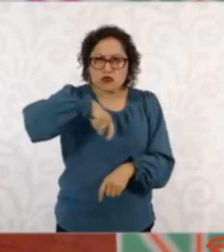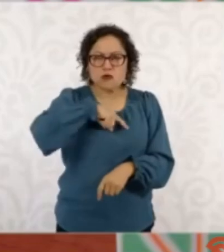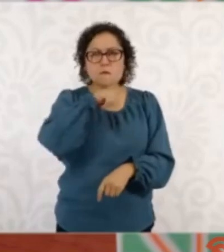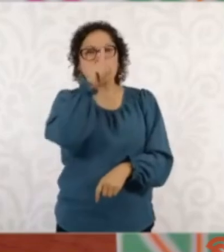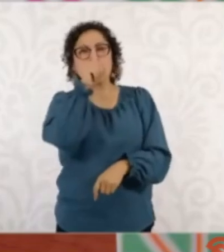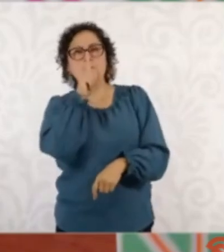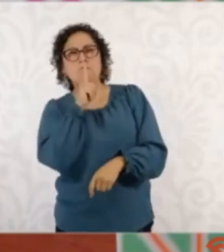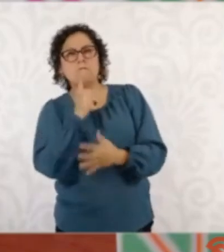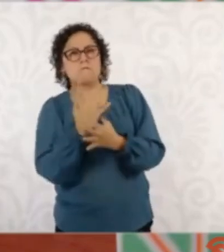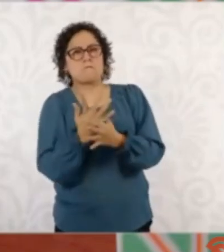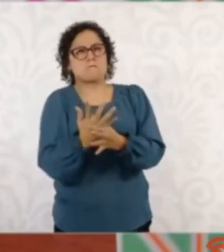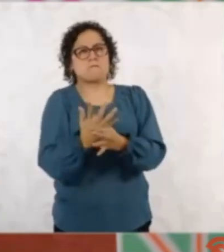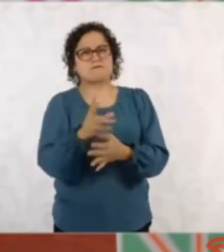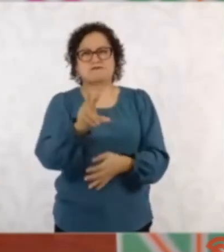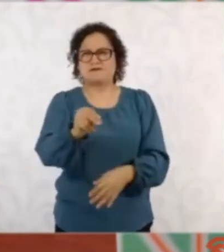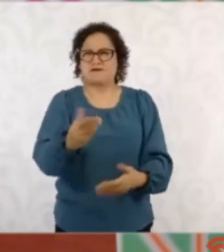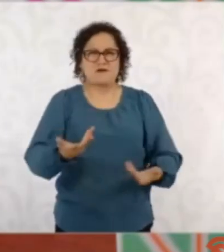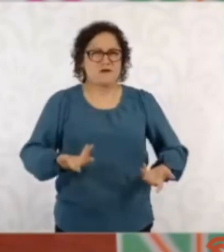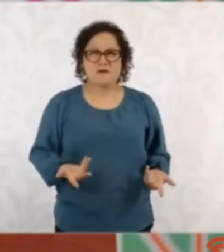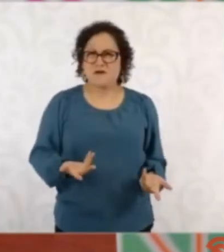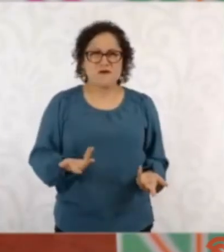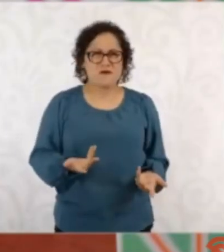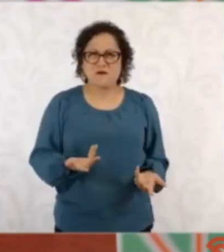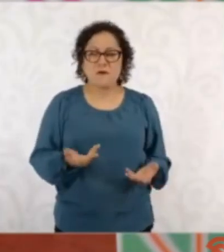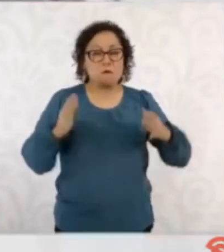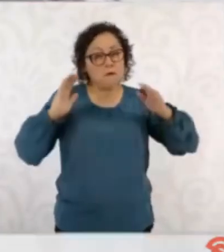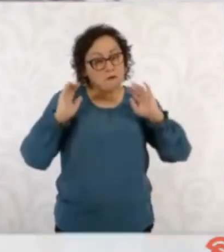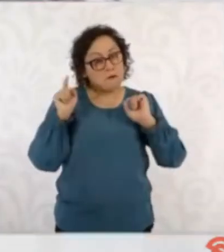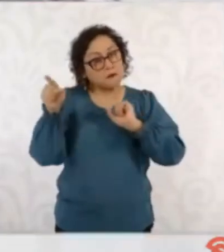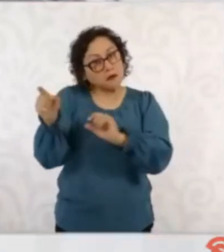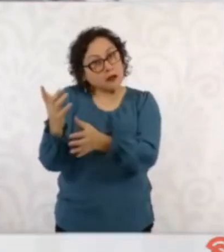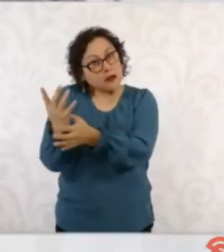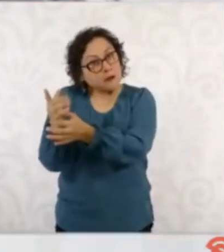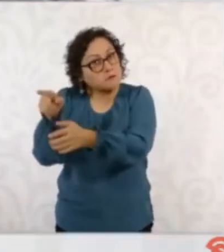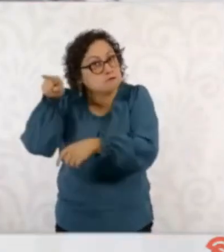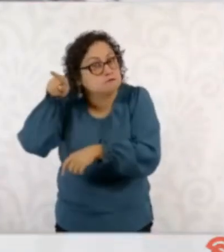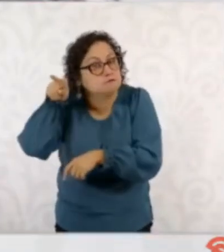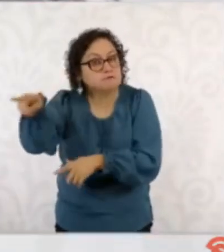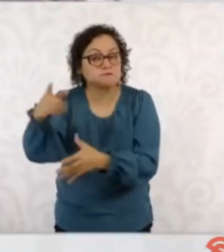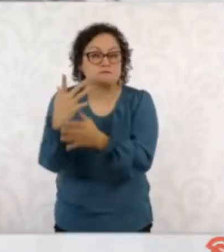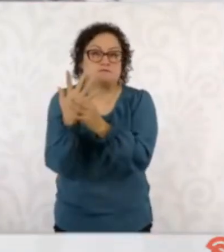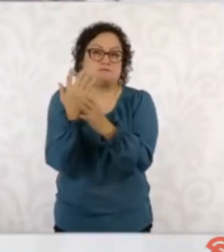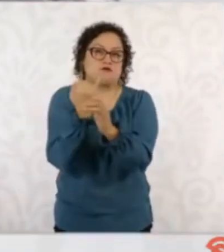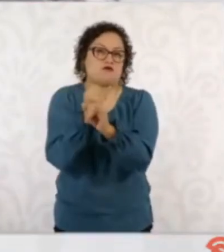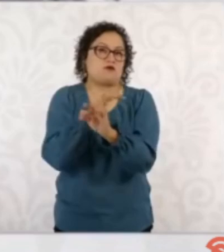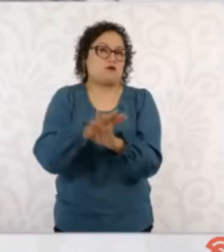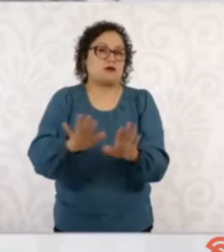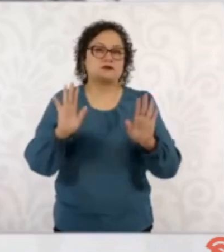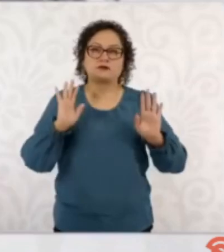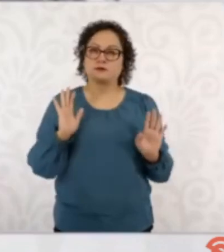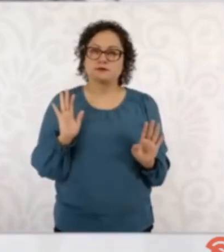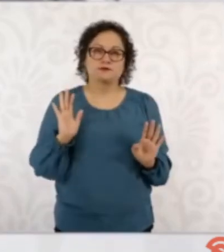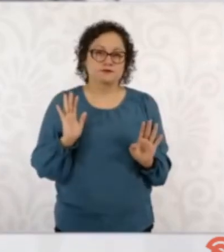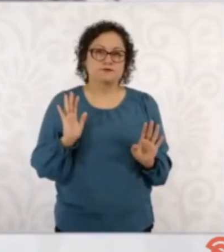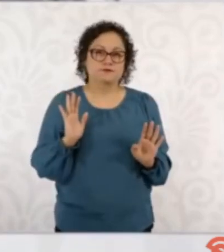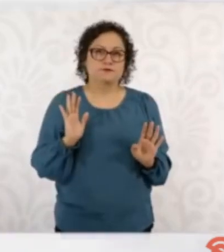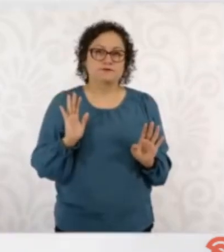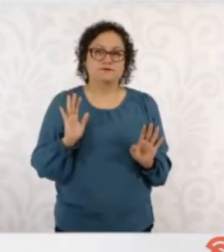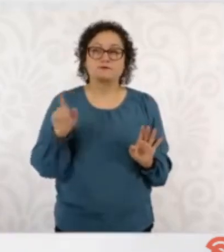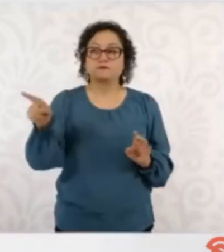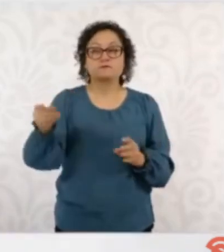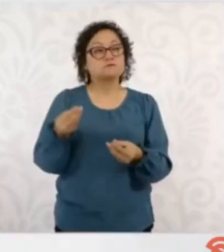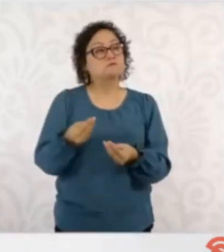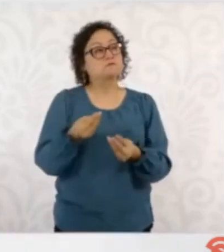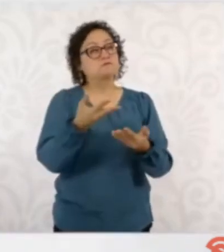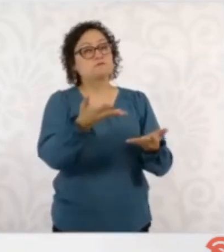Ahora, la información vino de él, ¿no? Él fue el que, y quien le dio vuelo a esto, pues